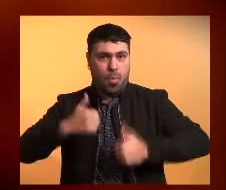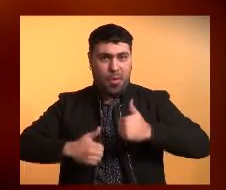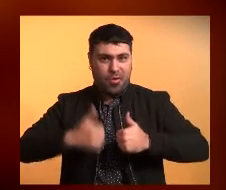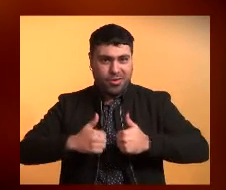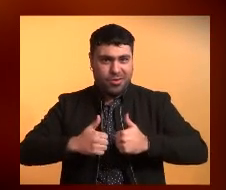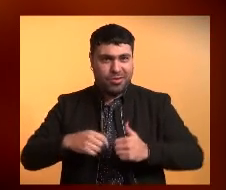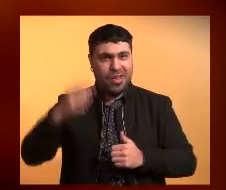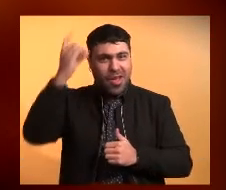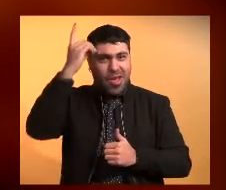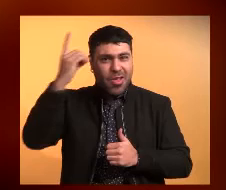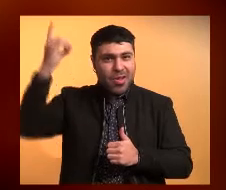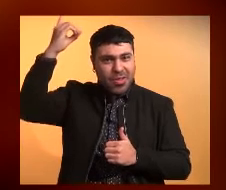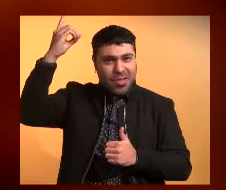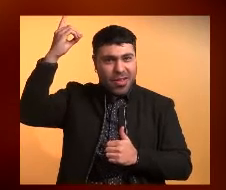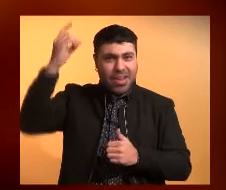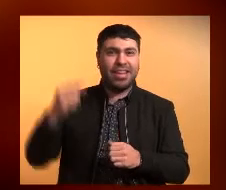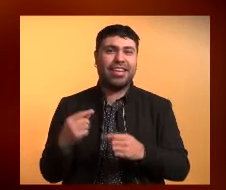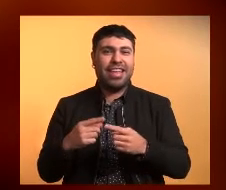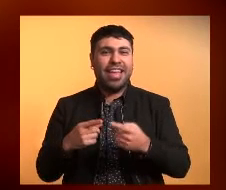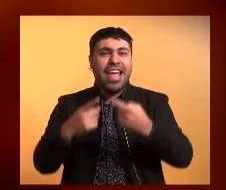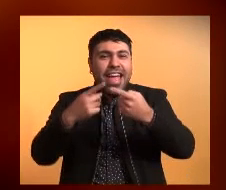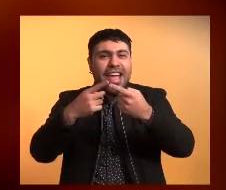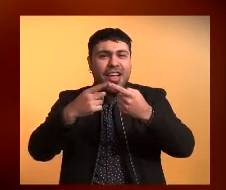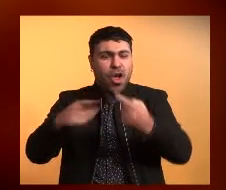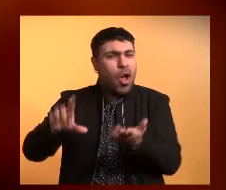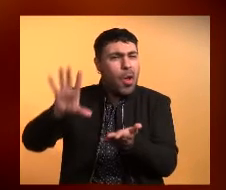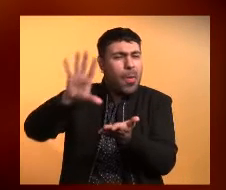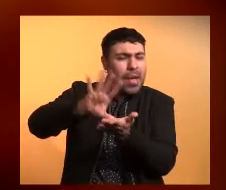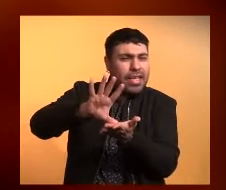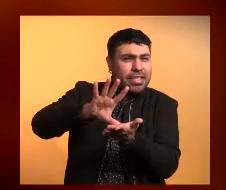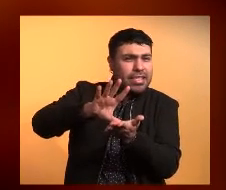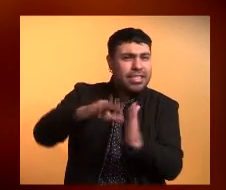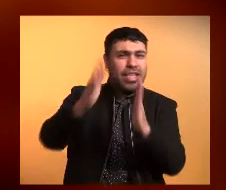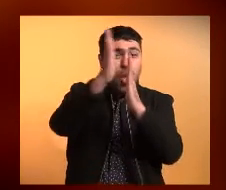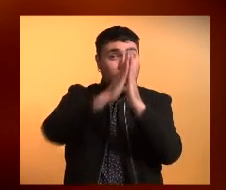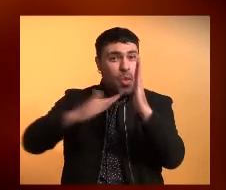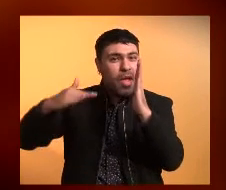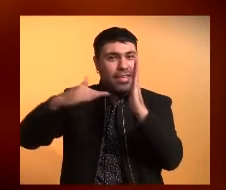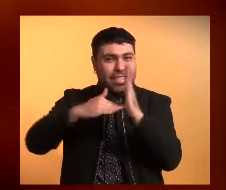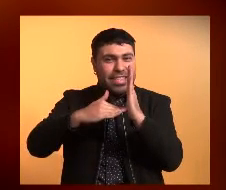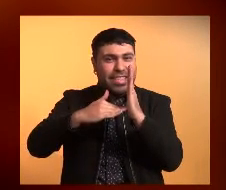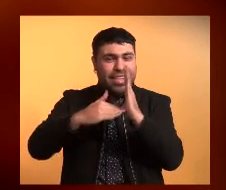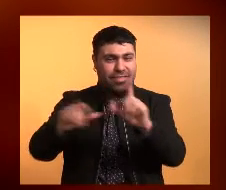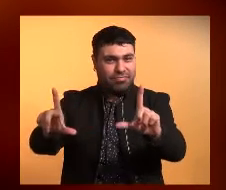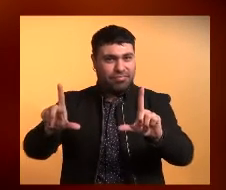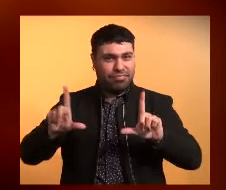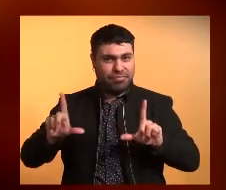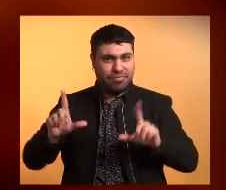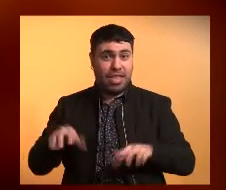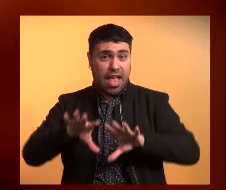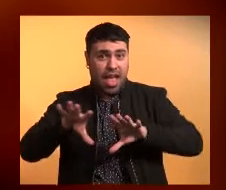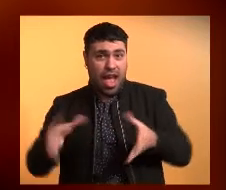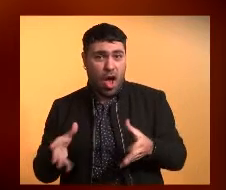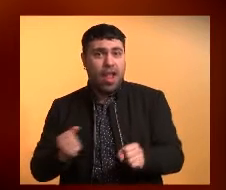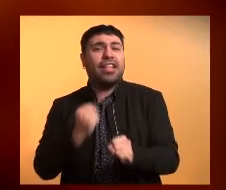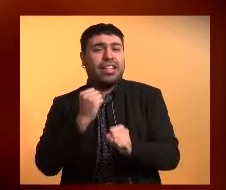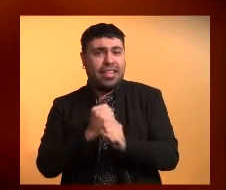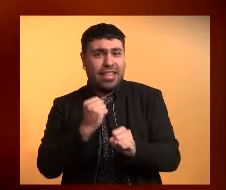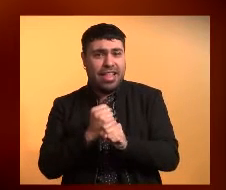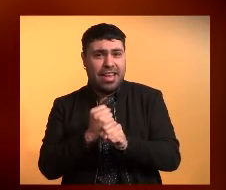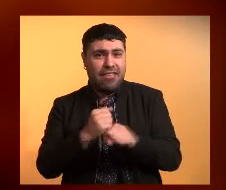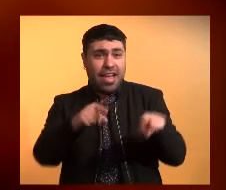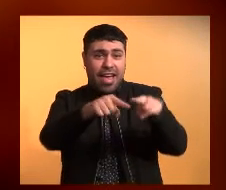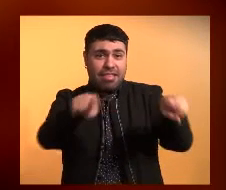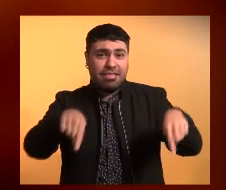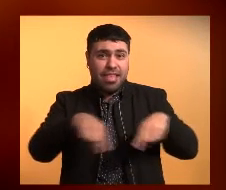Biología Marina de la Universidad Victoria de Wellington, en Nueva Zelanda. Es actualmente académico del Departamento de Oceanografía